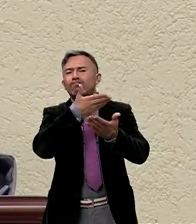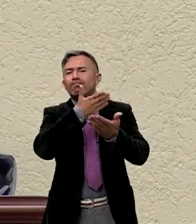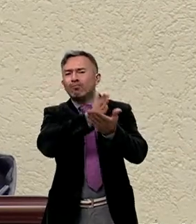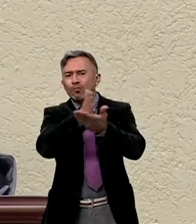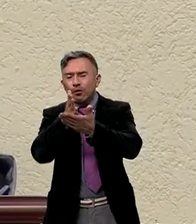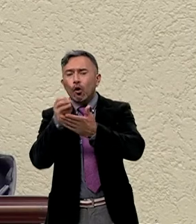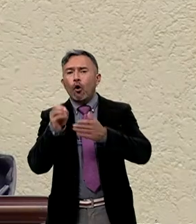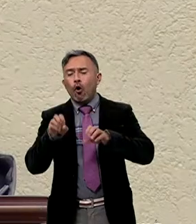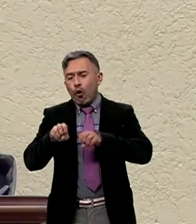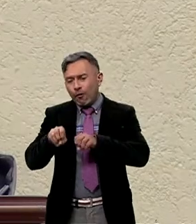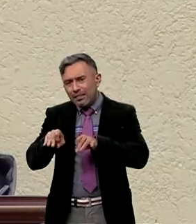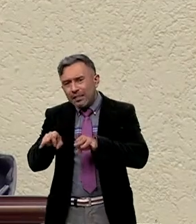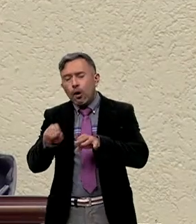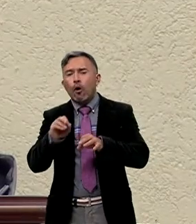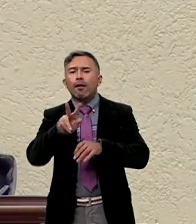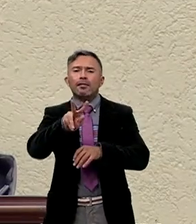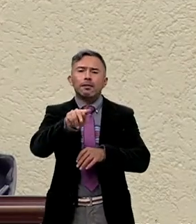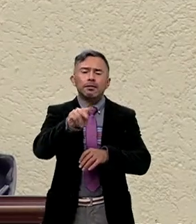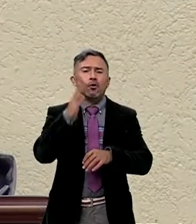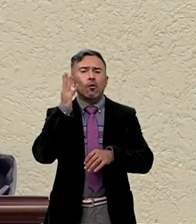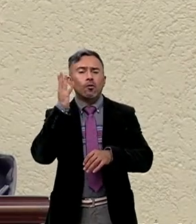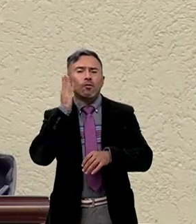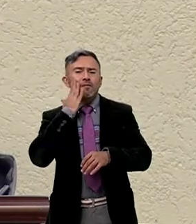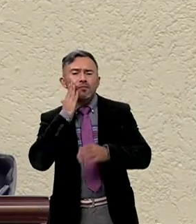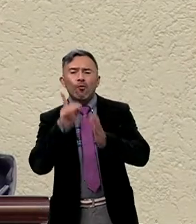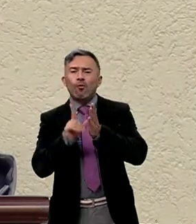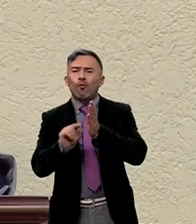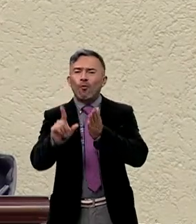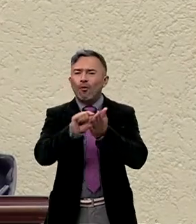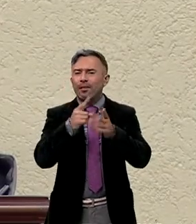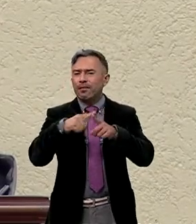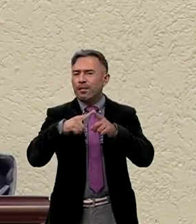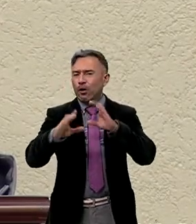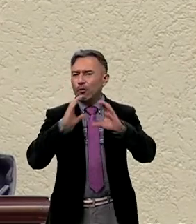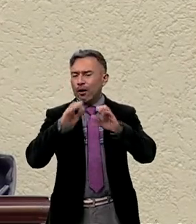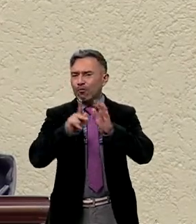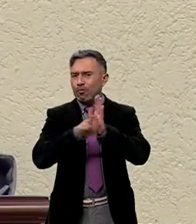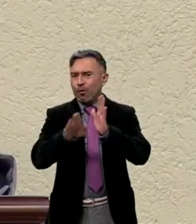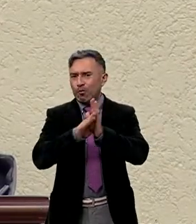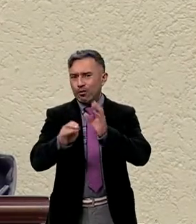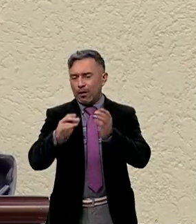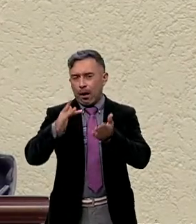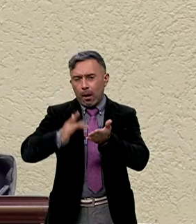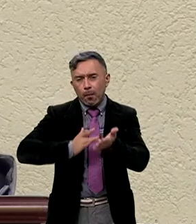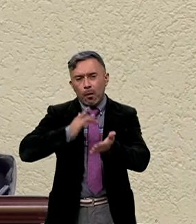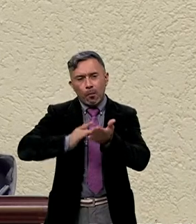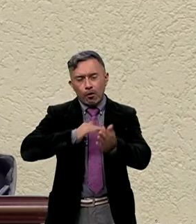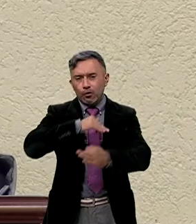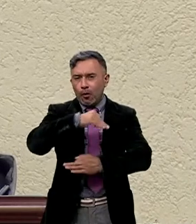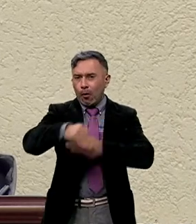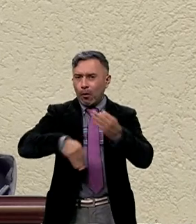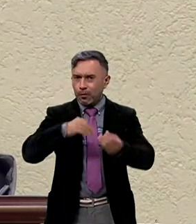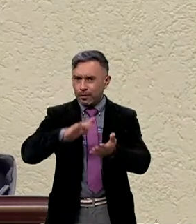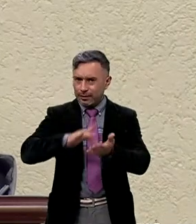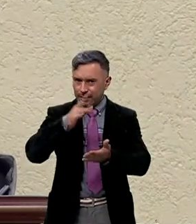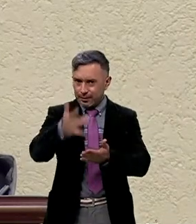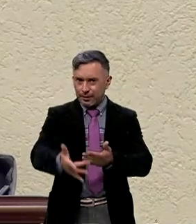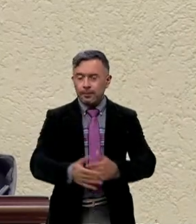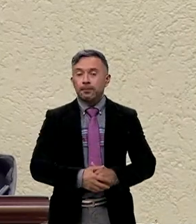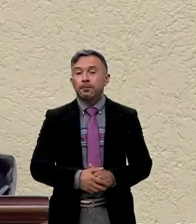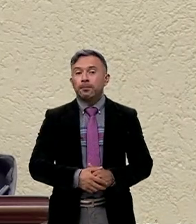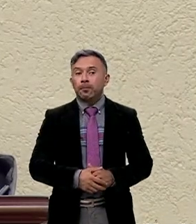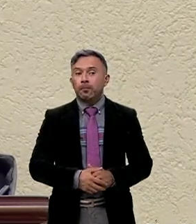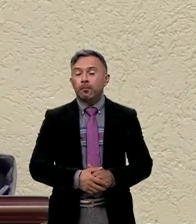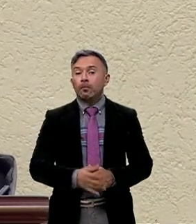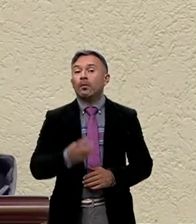comunicación tradicionales y digitales a todas y todos ustedes muchísimas gracias es justo por este